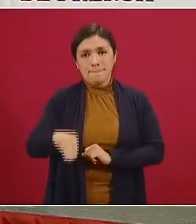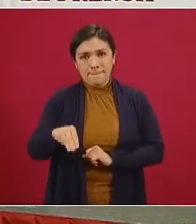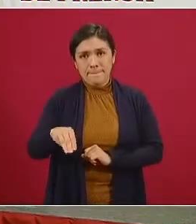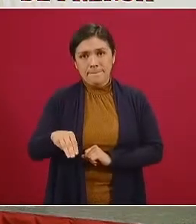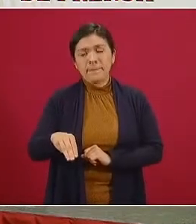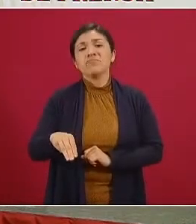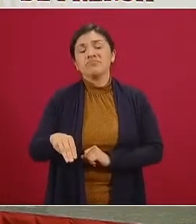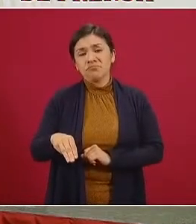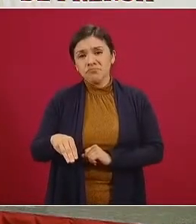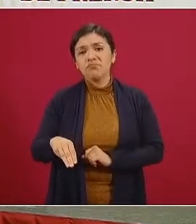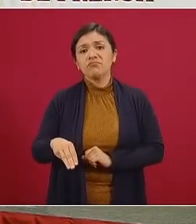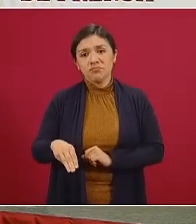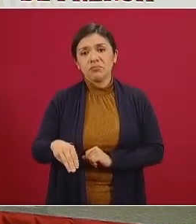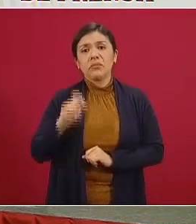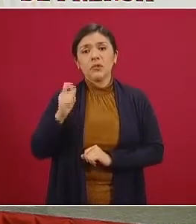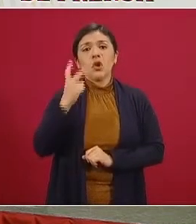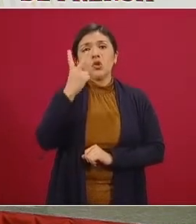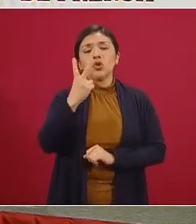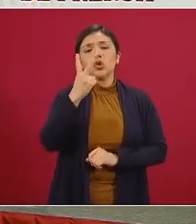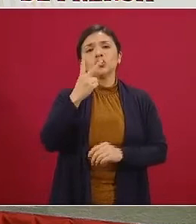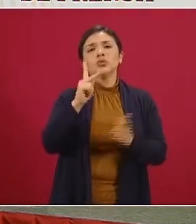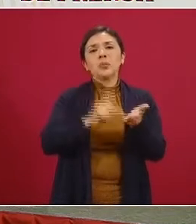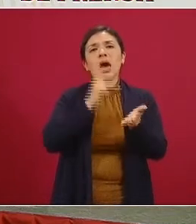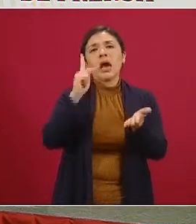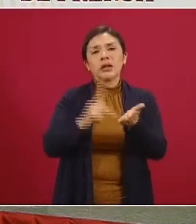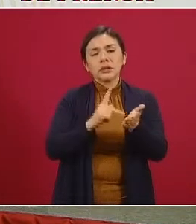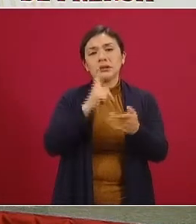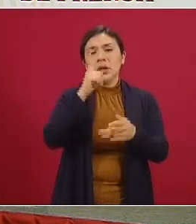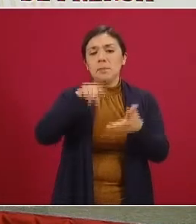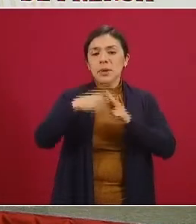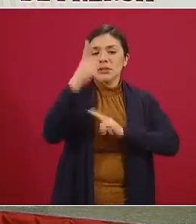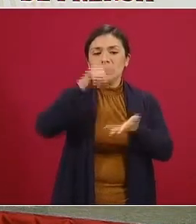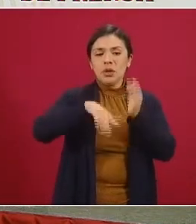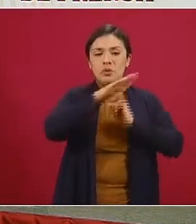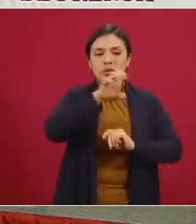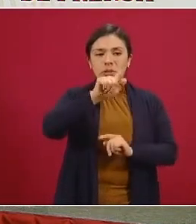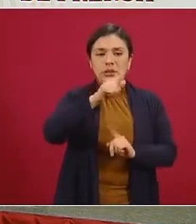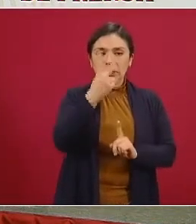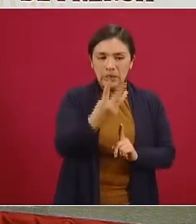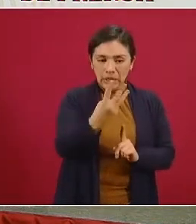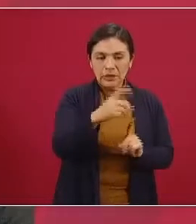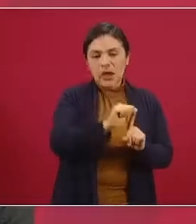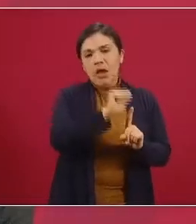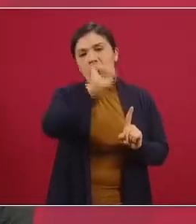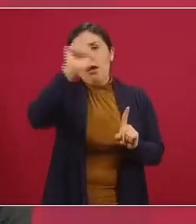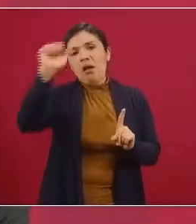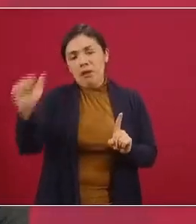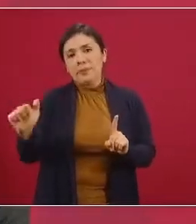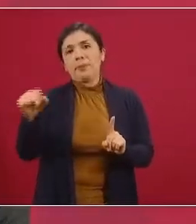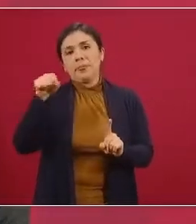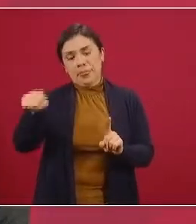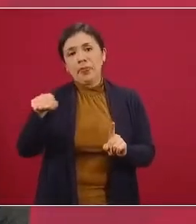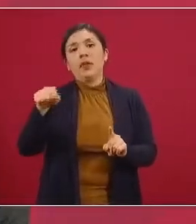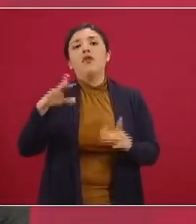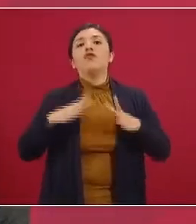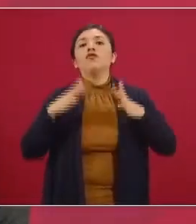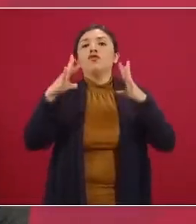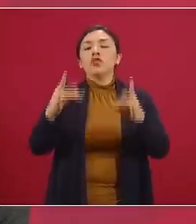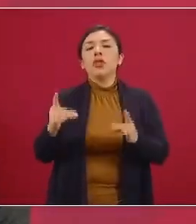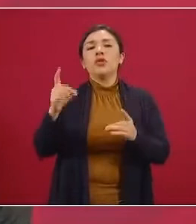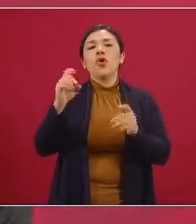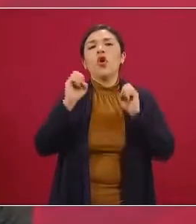México, por 2 periodos consecutivos a partir de 1973. Fue el fundador del Departamento